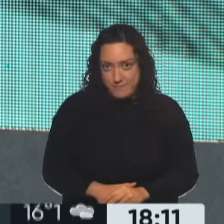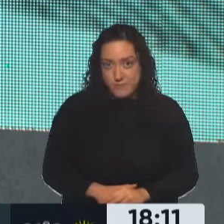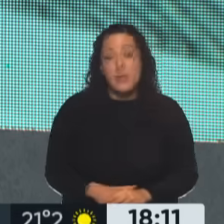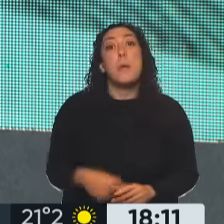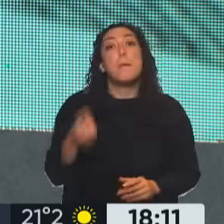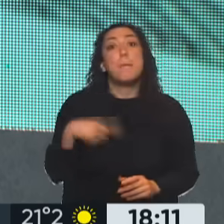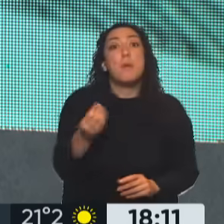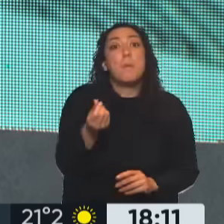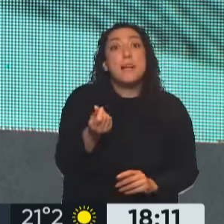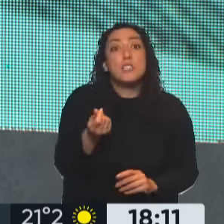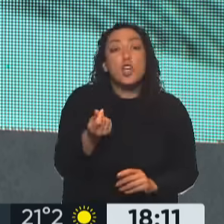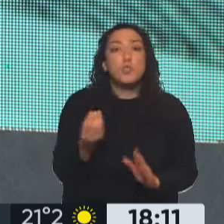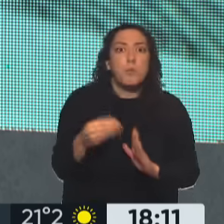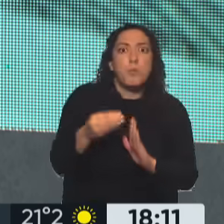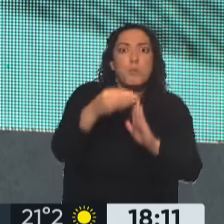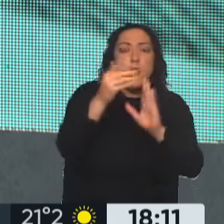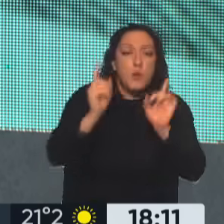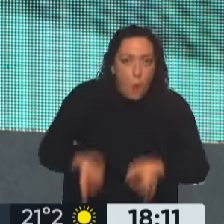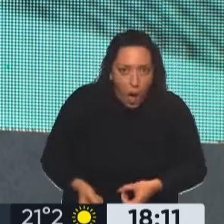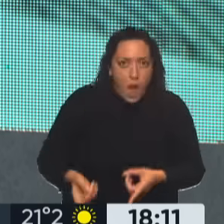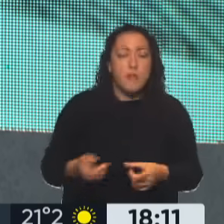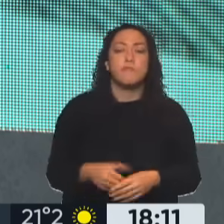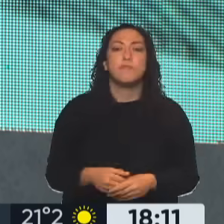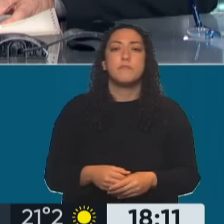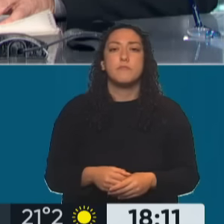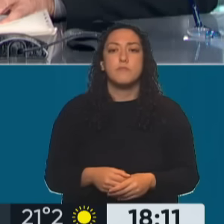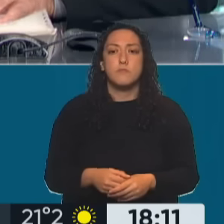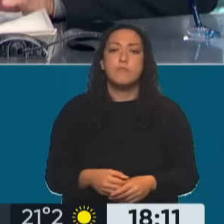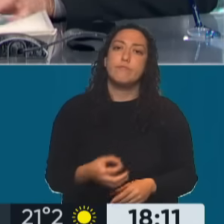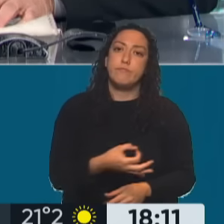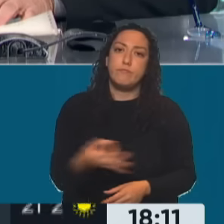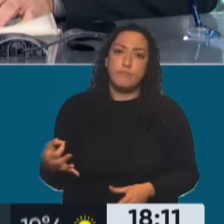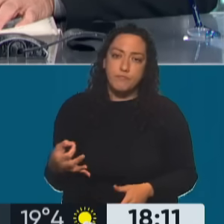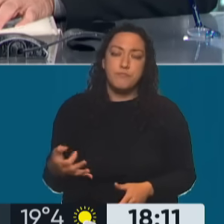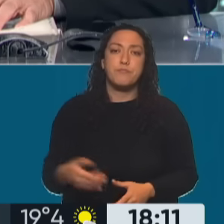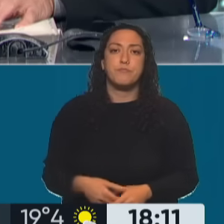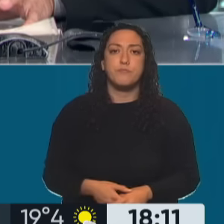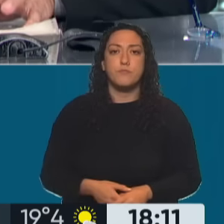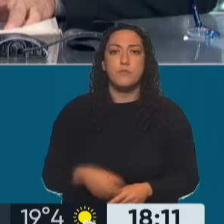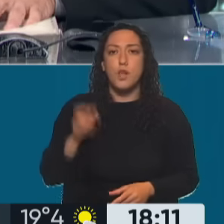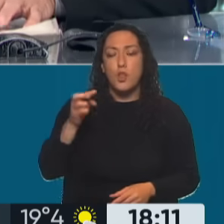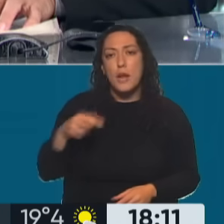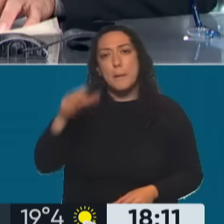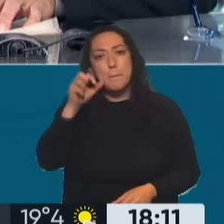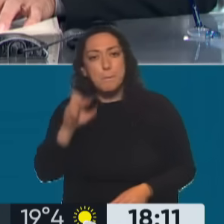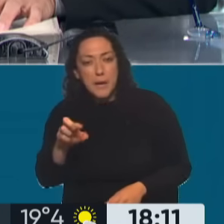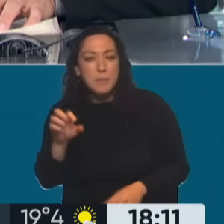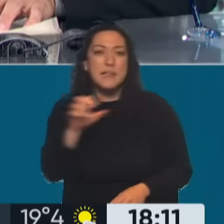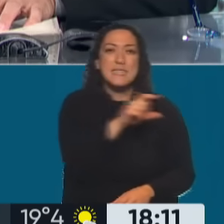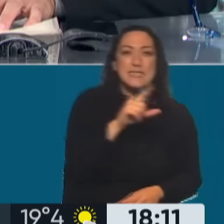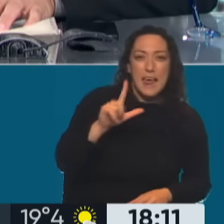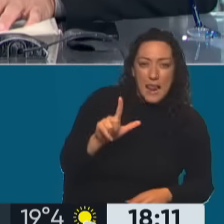precios, pues, porque muchos siguen tocando, claro, ¿no? Exactamente. Subieron un poquitito el dólar MEP y el dólar contado con